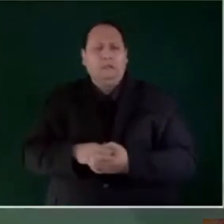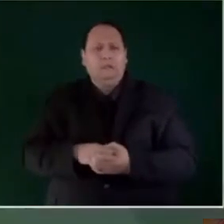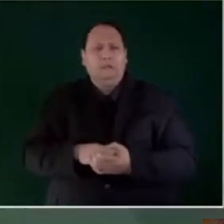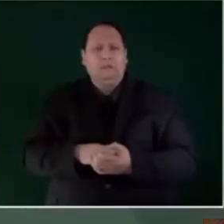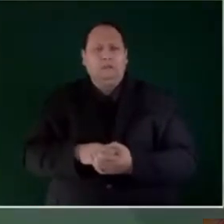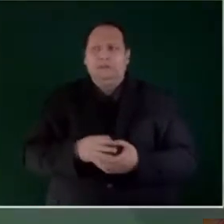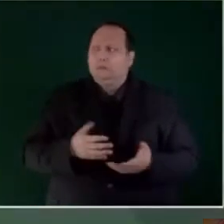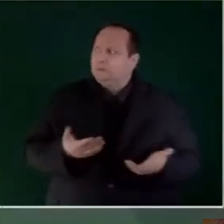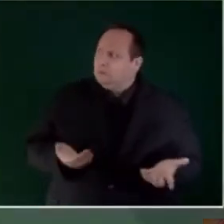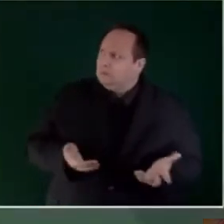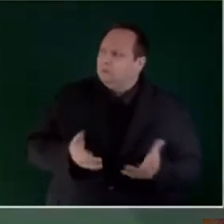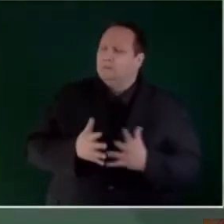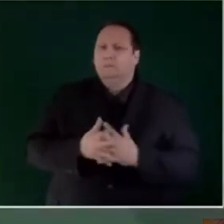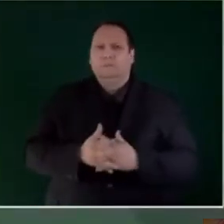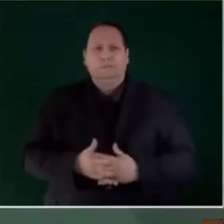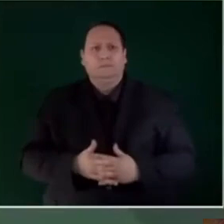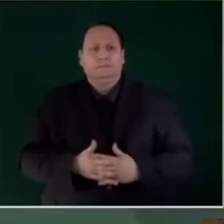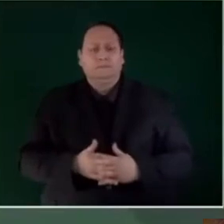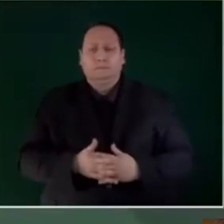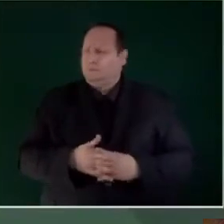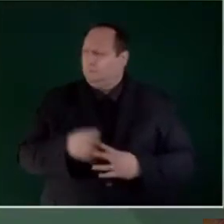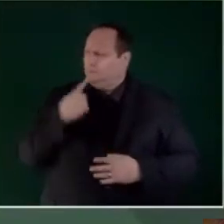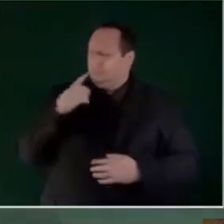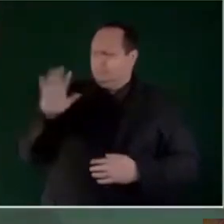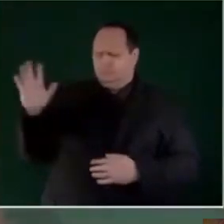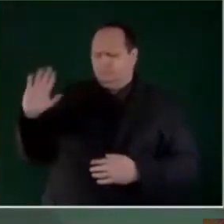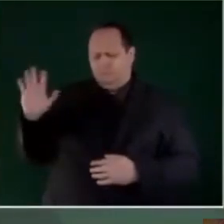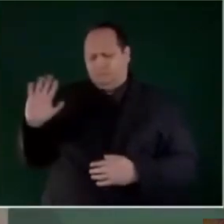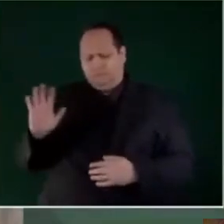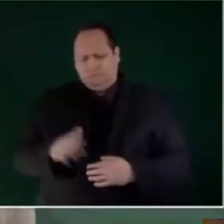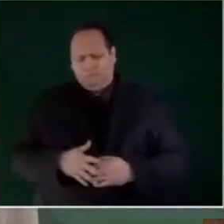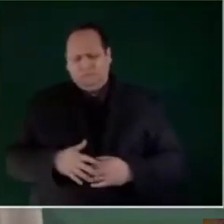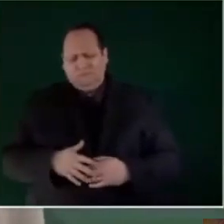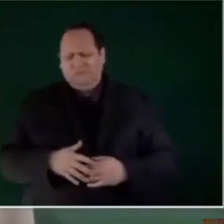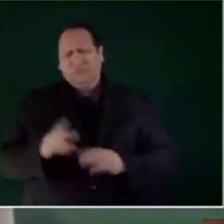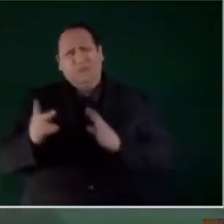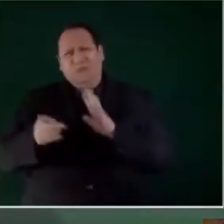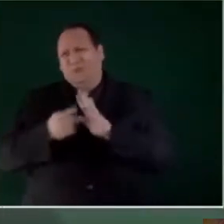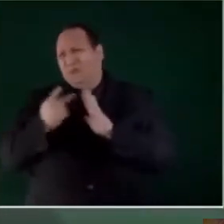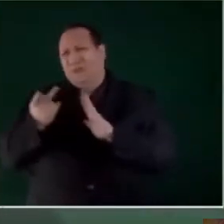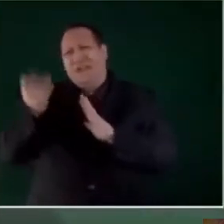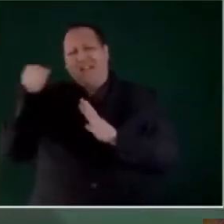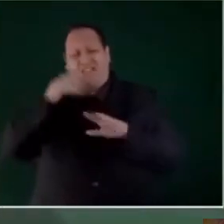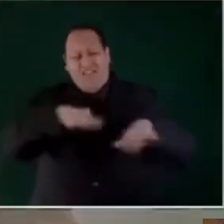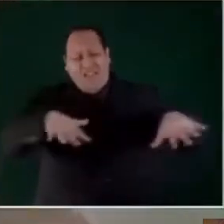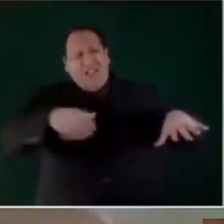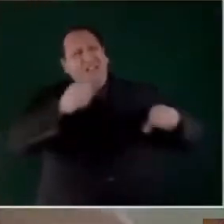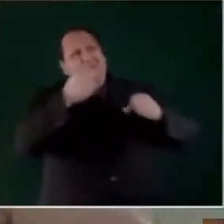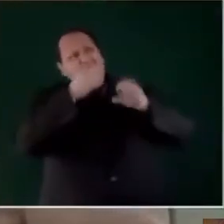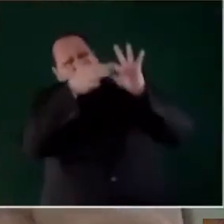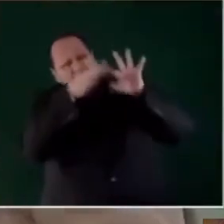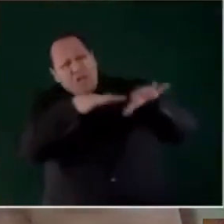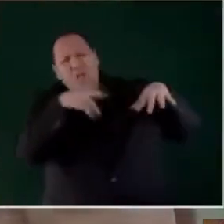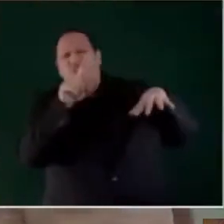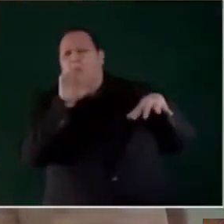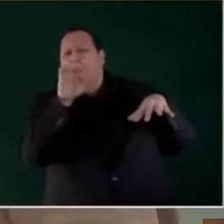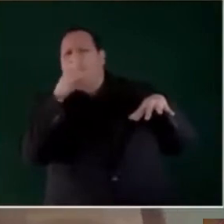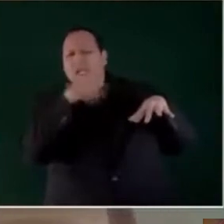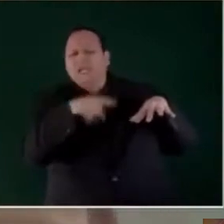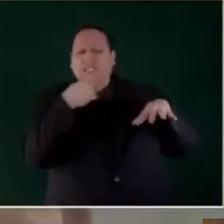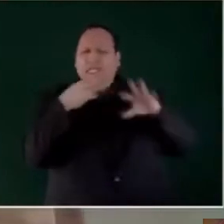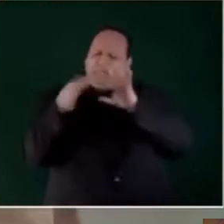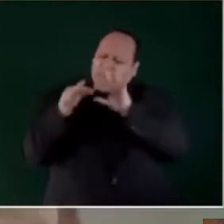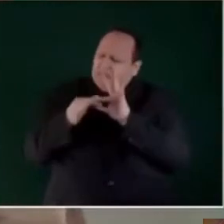Y le dijimos, no, ya no puedo repetir lo que dije en el Zócalo. Los